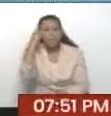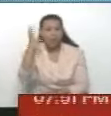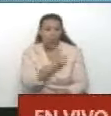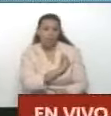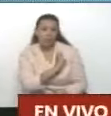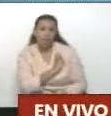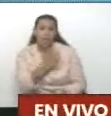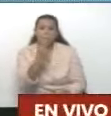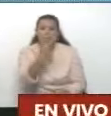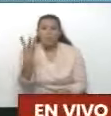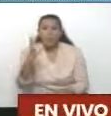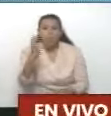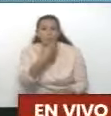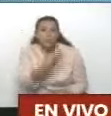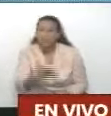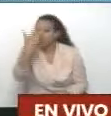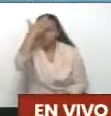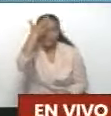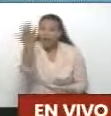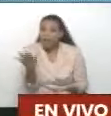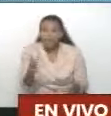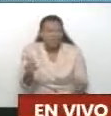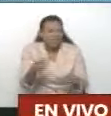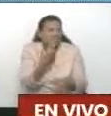un 24 de diciembre. No lo saben.